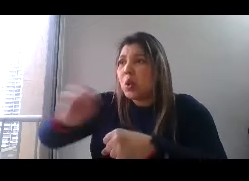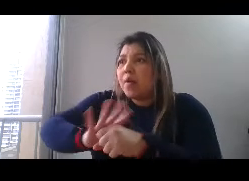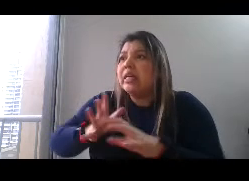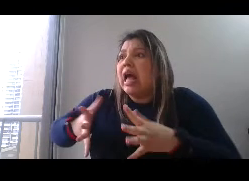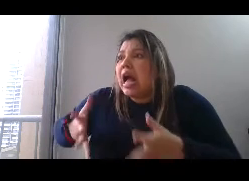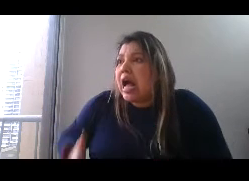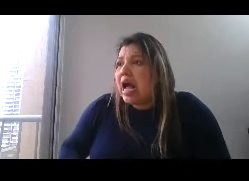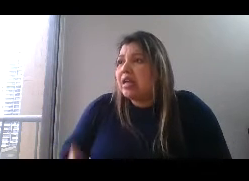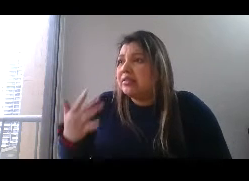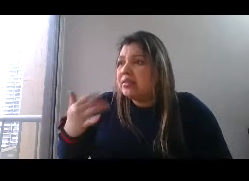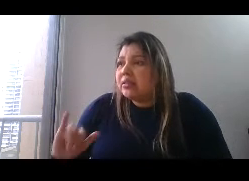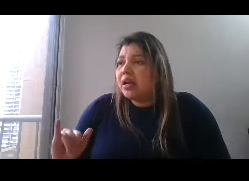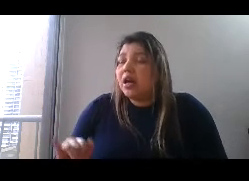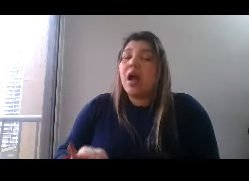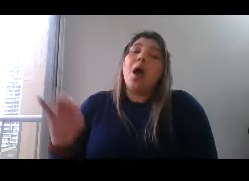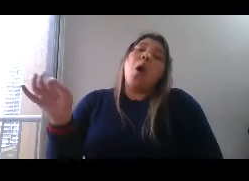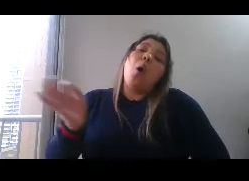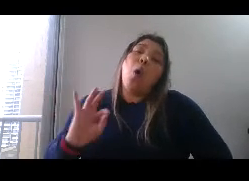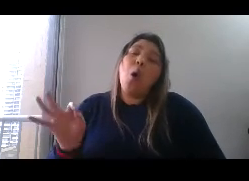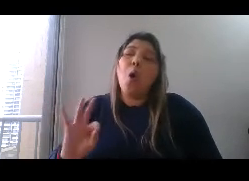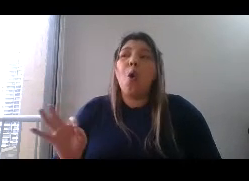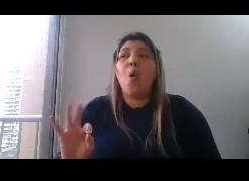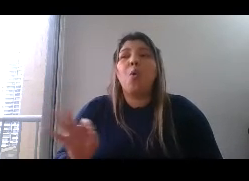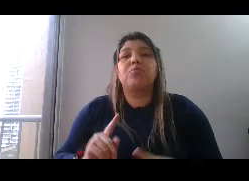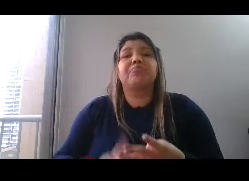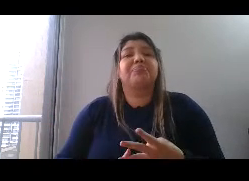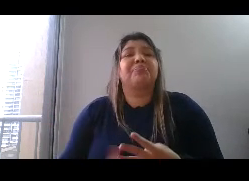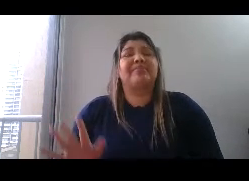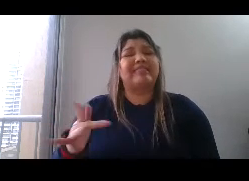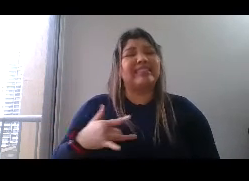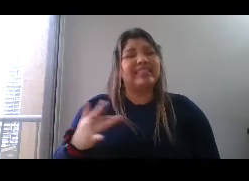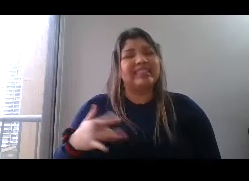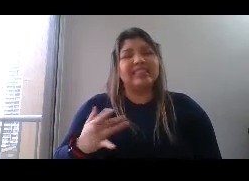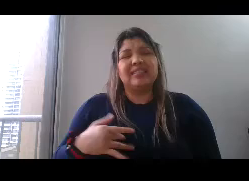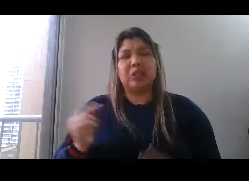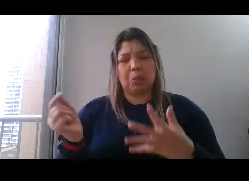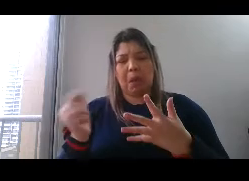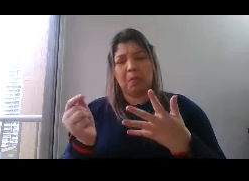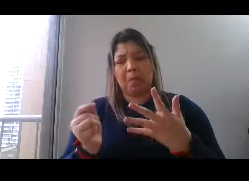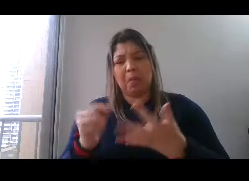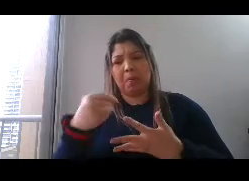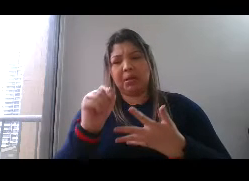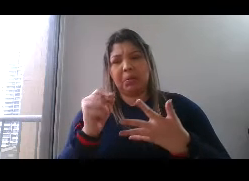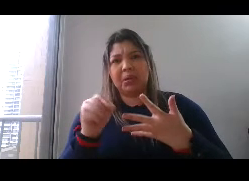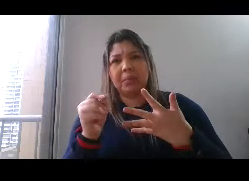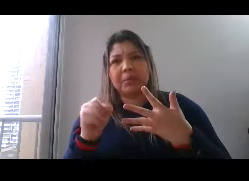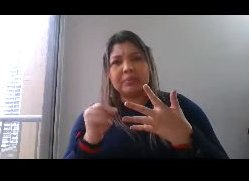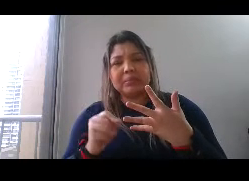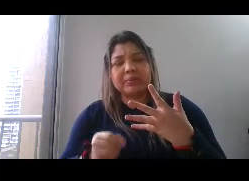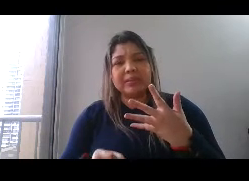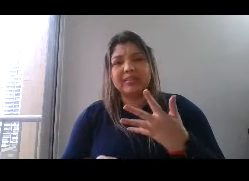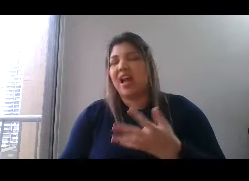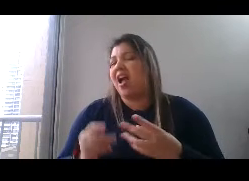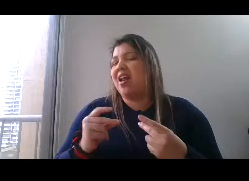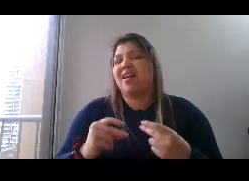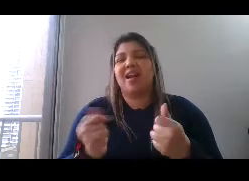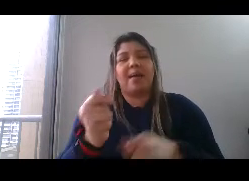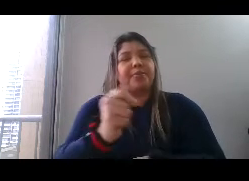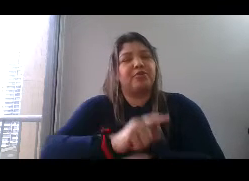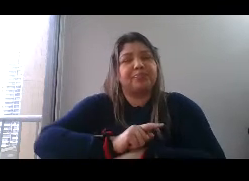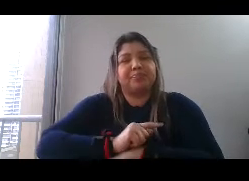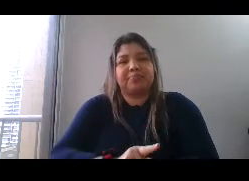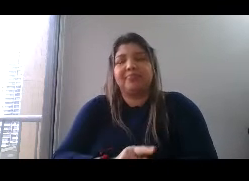o simplemente presenta síntomas y sospecha de COVID-19, inmediatamente a ese paciente se le debe entregar